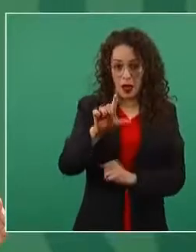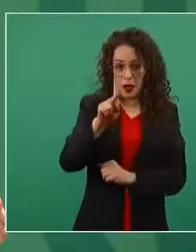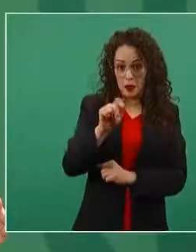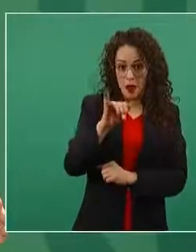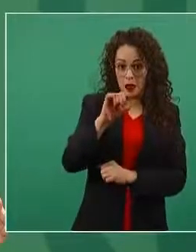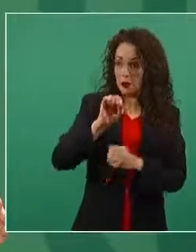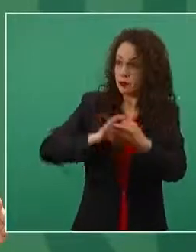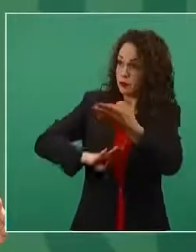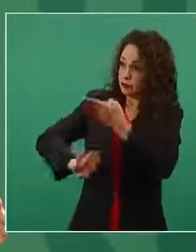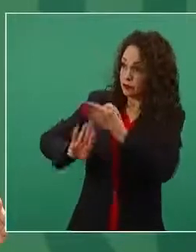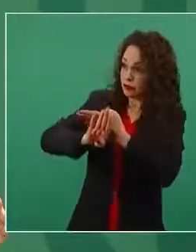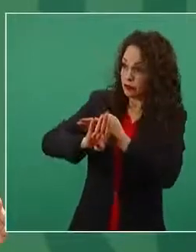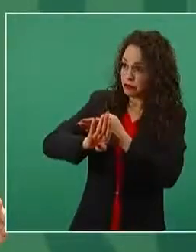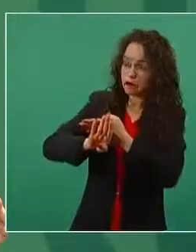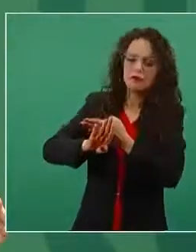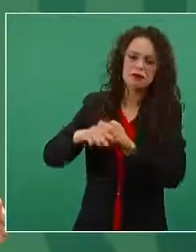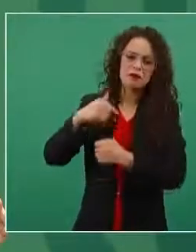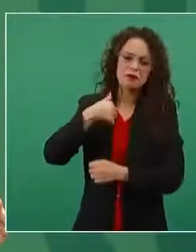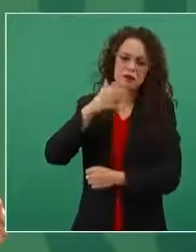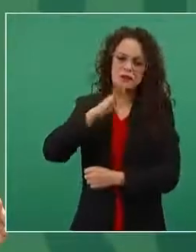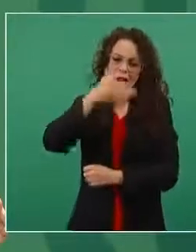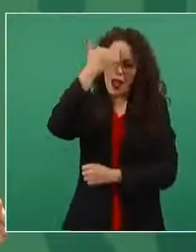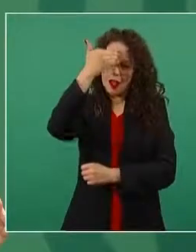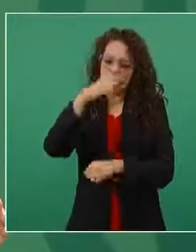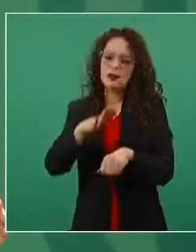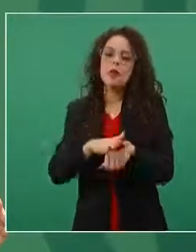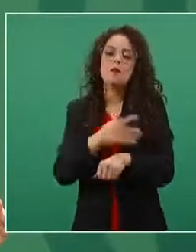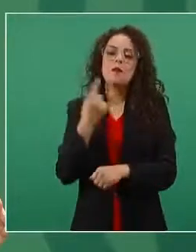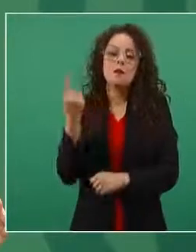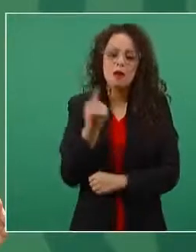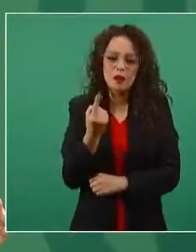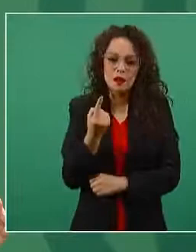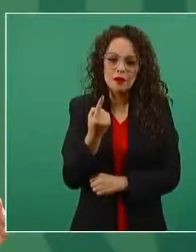pues ya sé de lo que se trata.